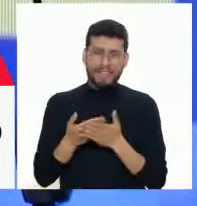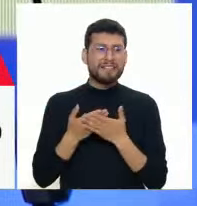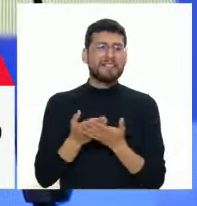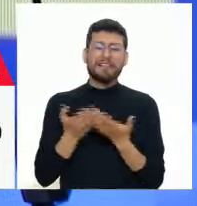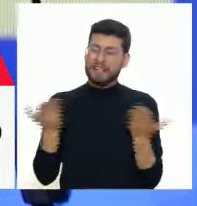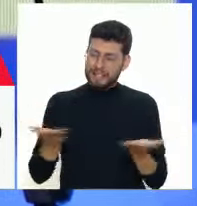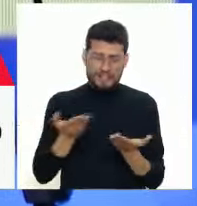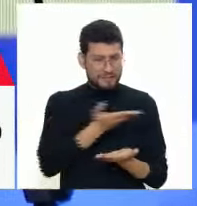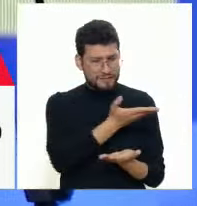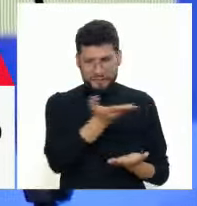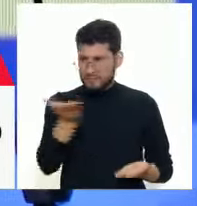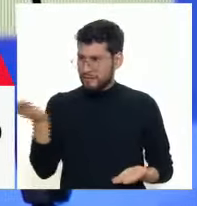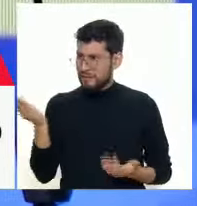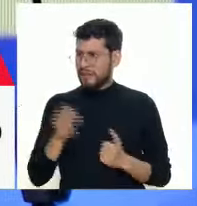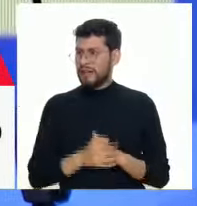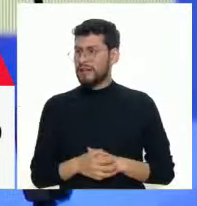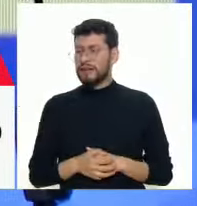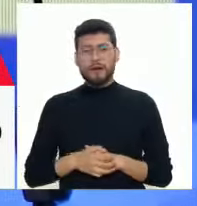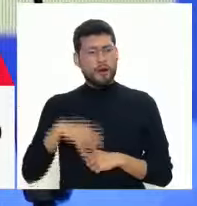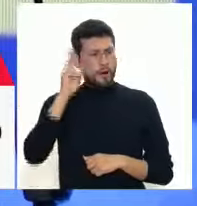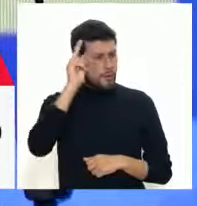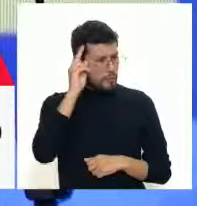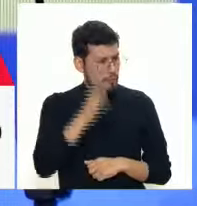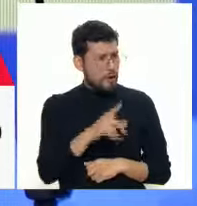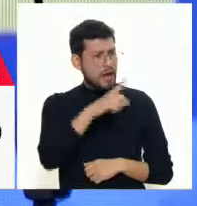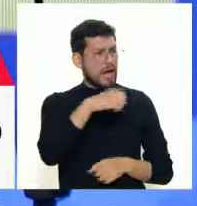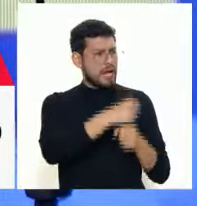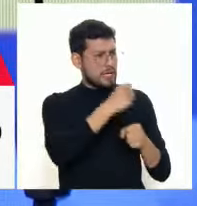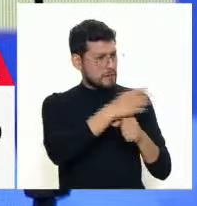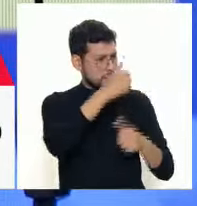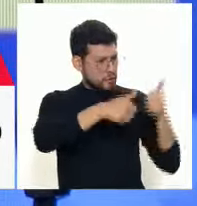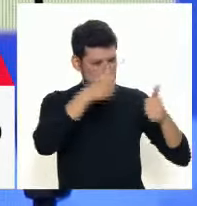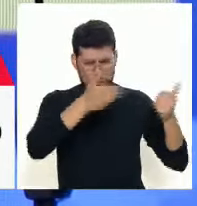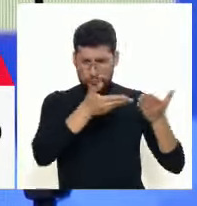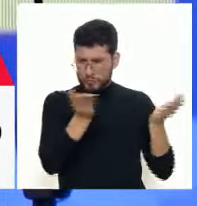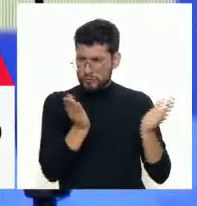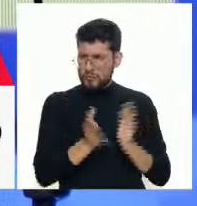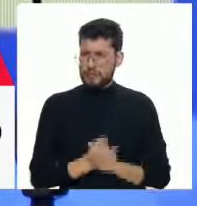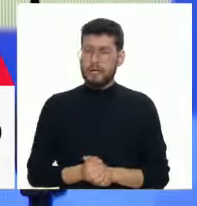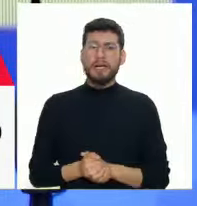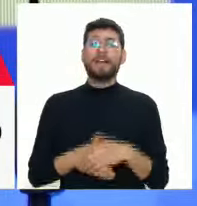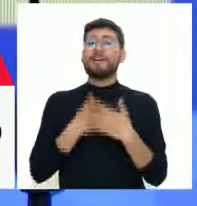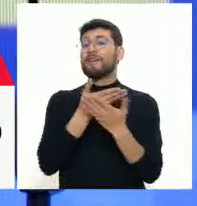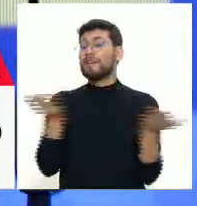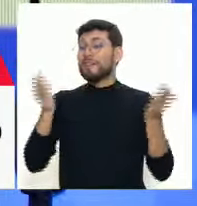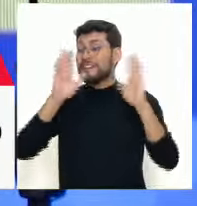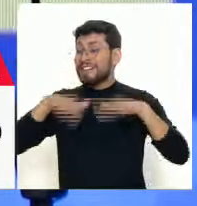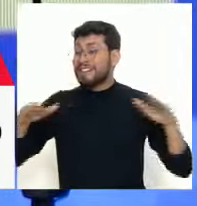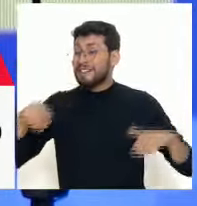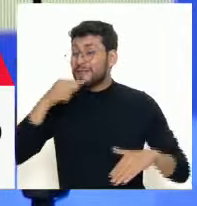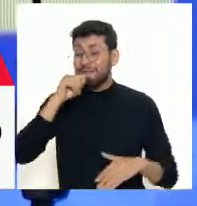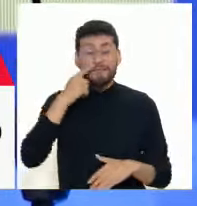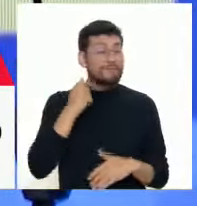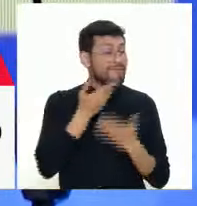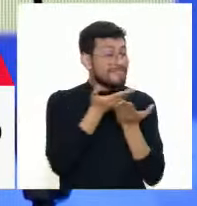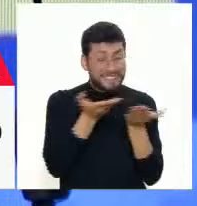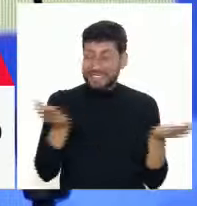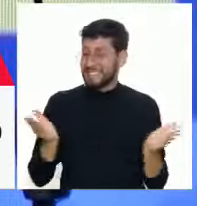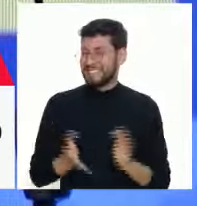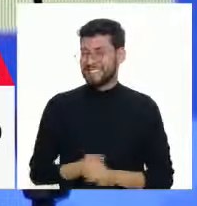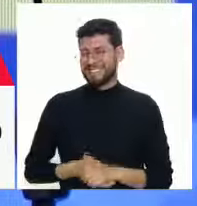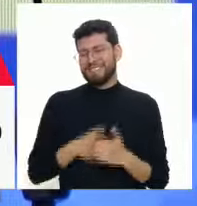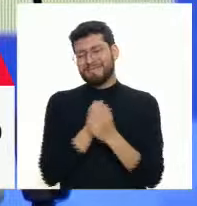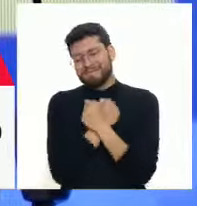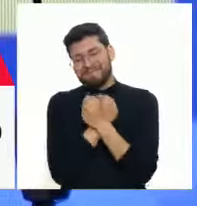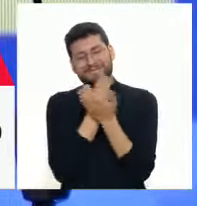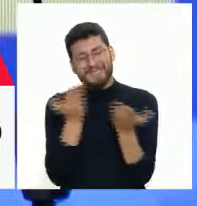estar acá, señores profesores, funcionarios. Queridas niños, queridos niños,